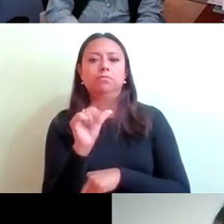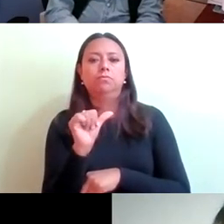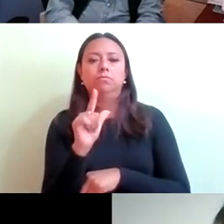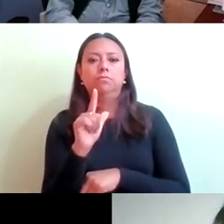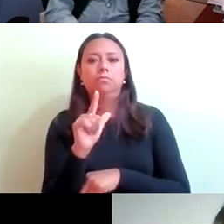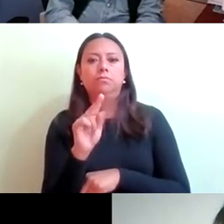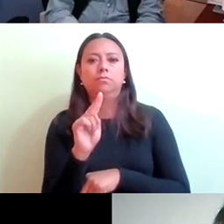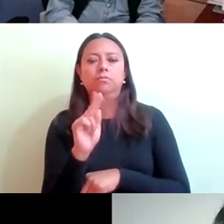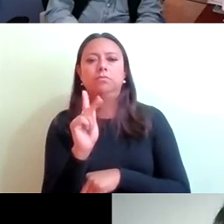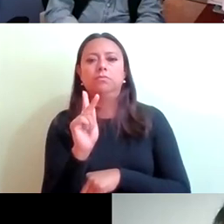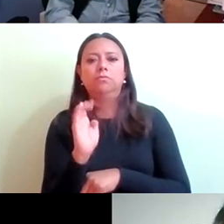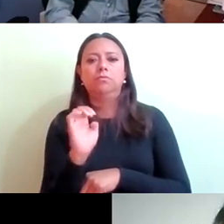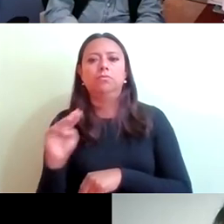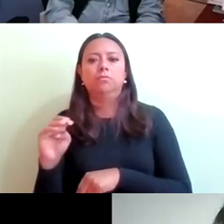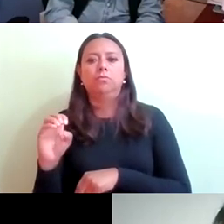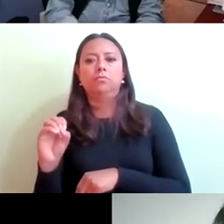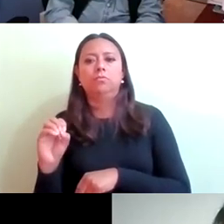observación.